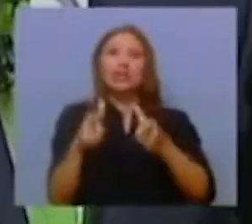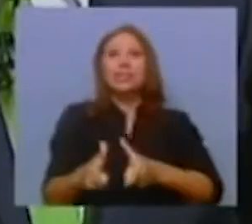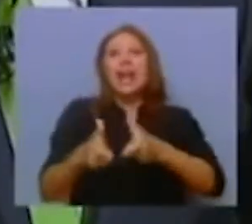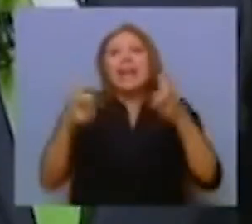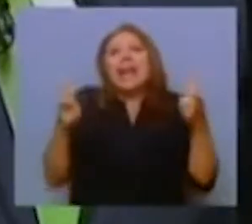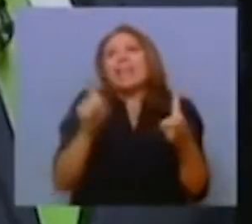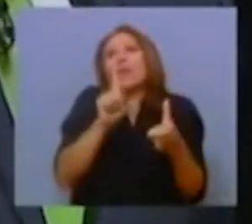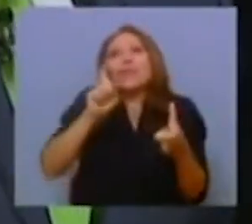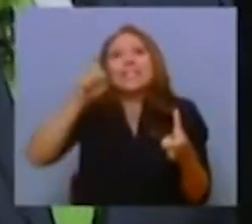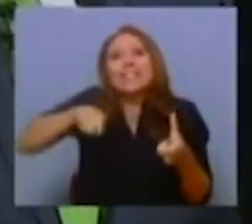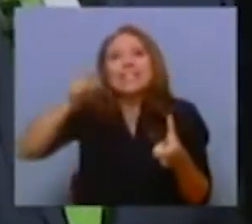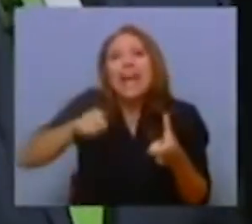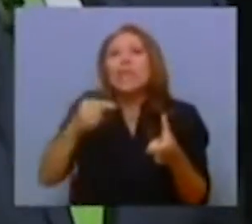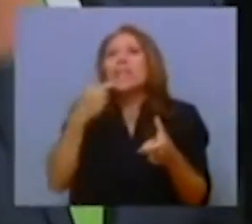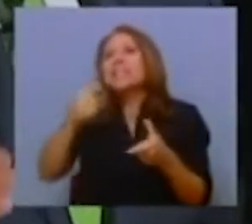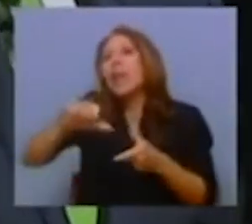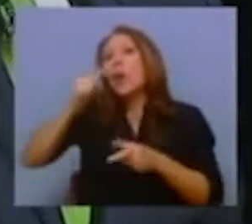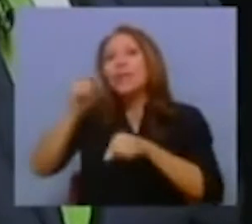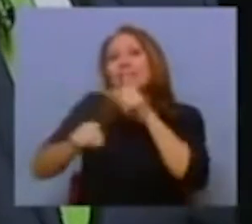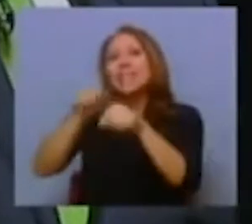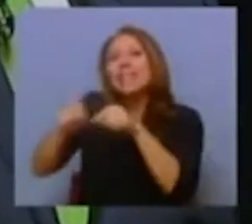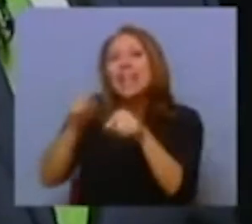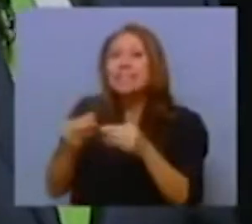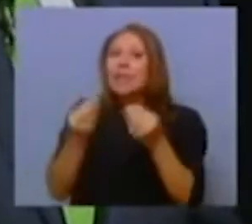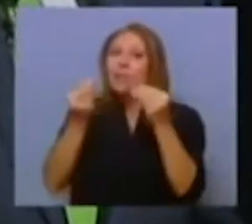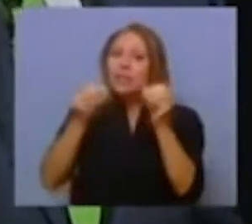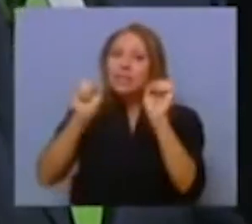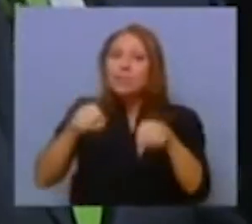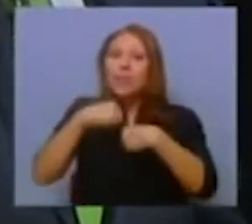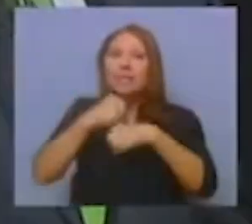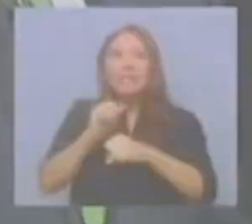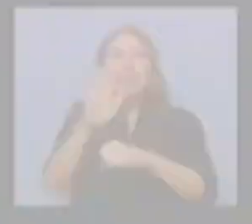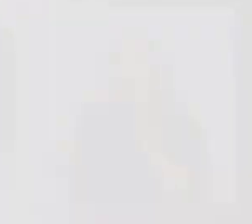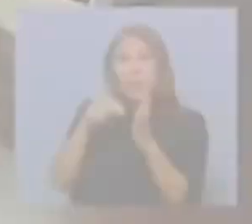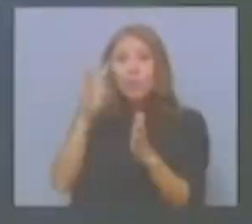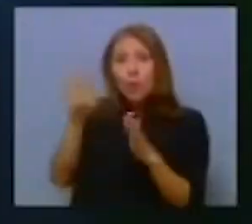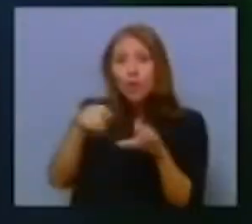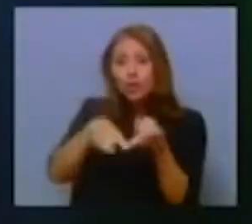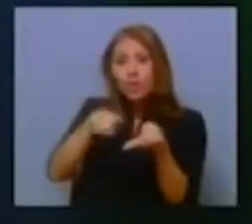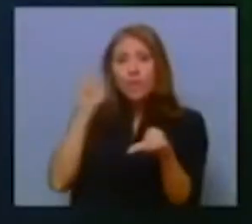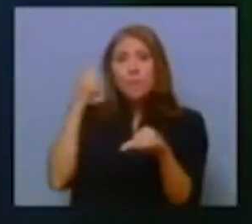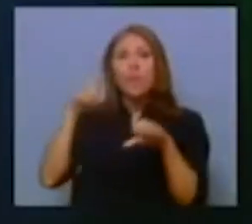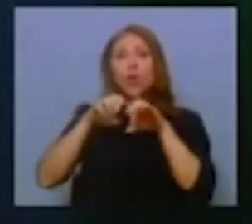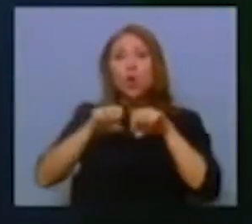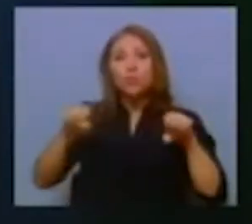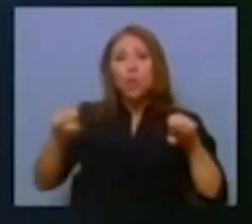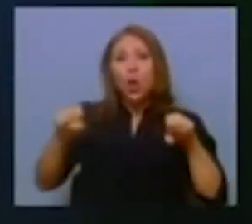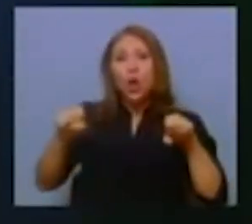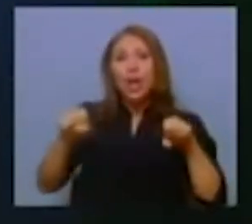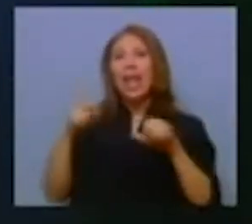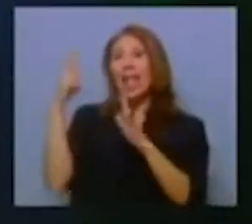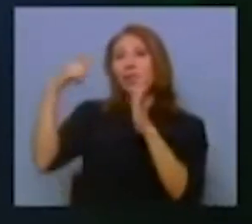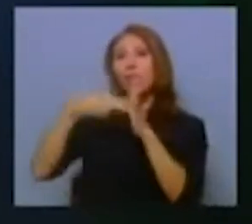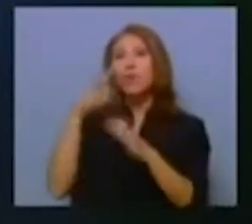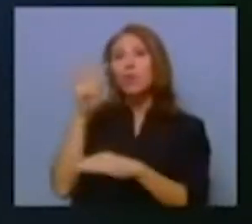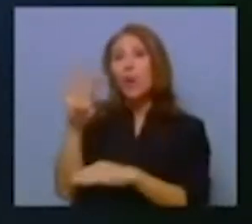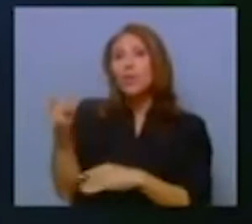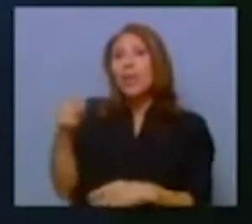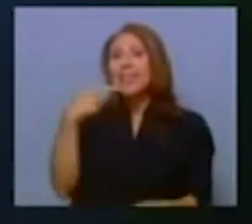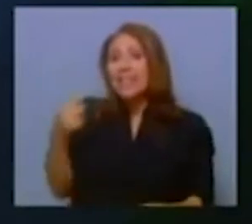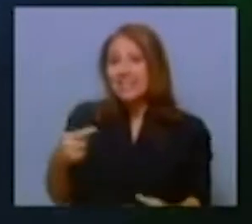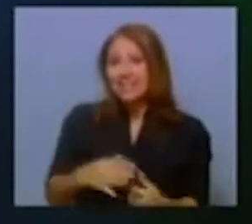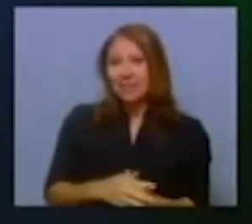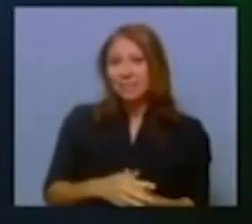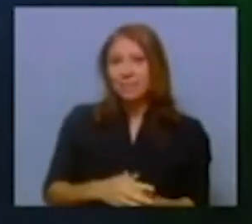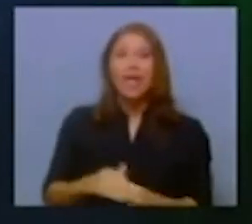señalarle otras críticas como muchas que se le pueden hacer a su programa de gobierno. En el 2004, Toño dice, en vez de que